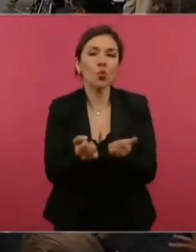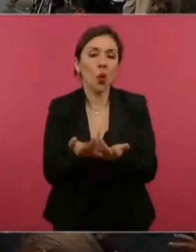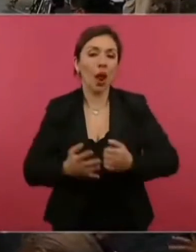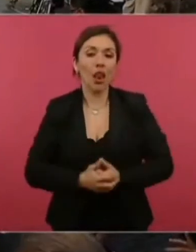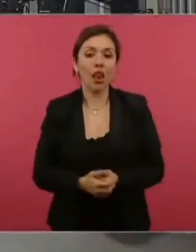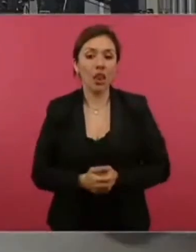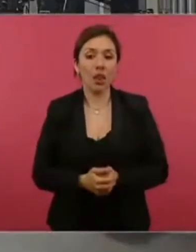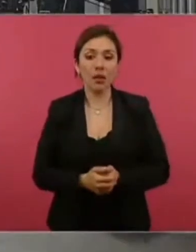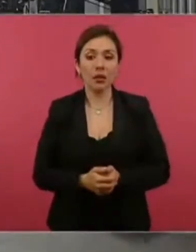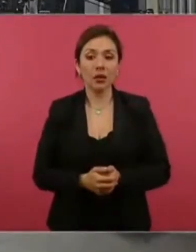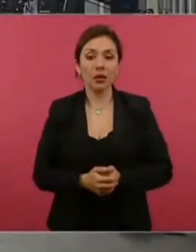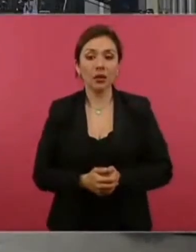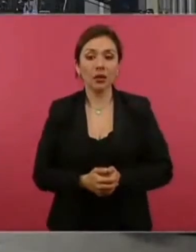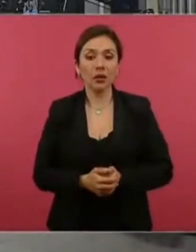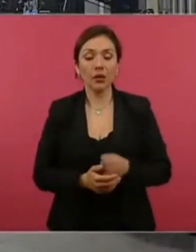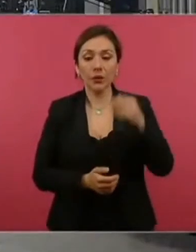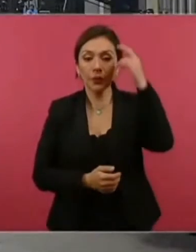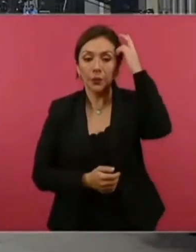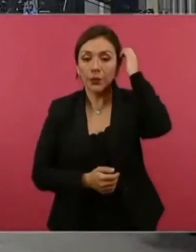A ver.